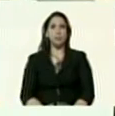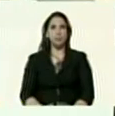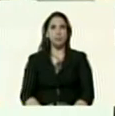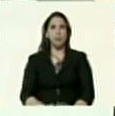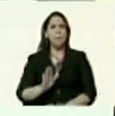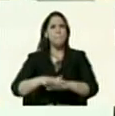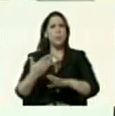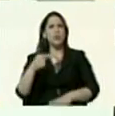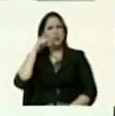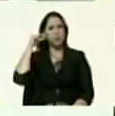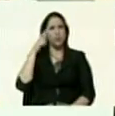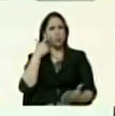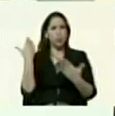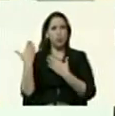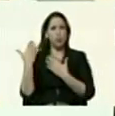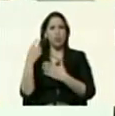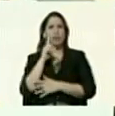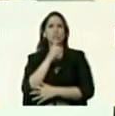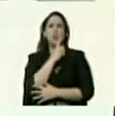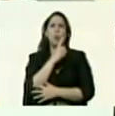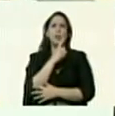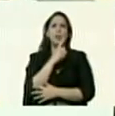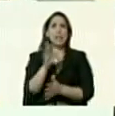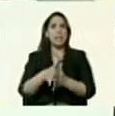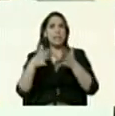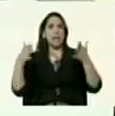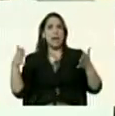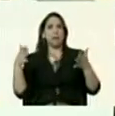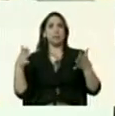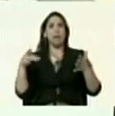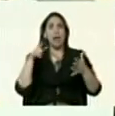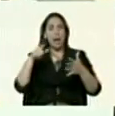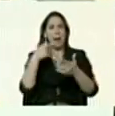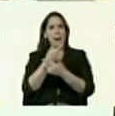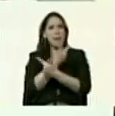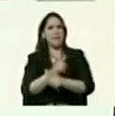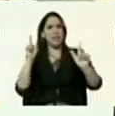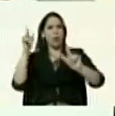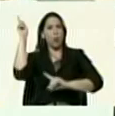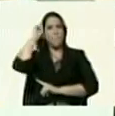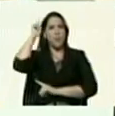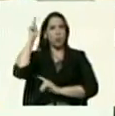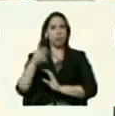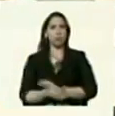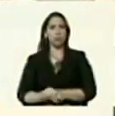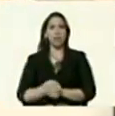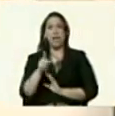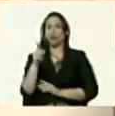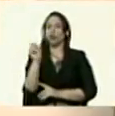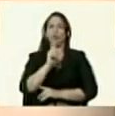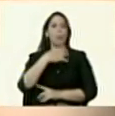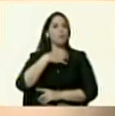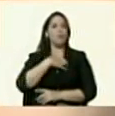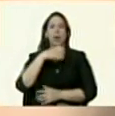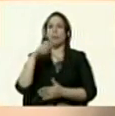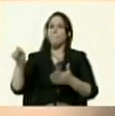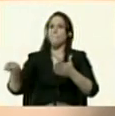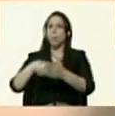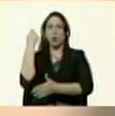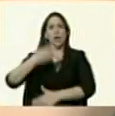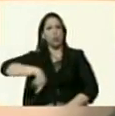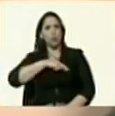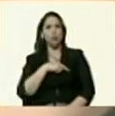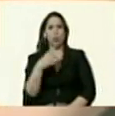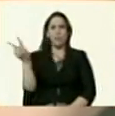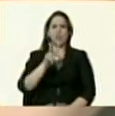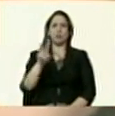qué Antonio José de Sucre se llama gran mariscal de Ayacucho? Porque es el libertador del Perú. Y eso no lo pueden borrar. Nosotros los venezolanos